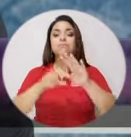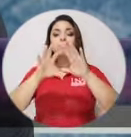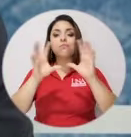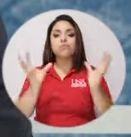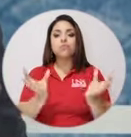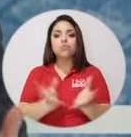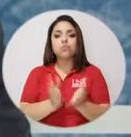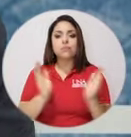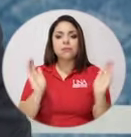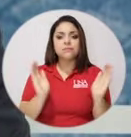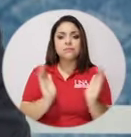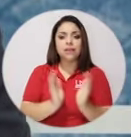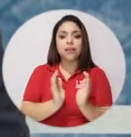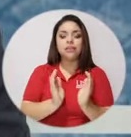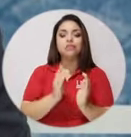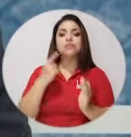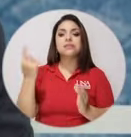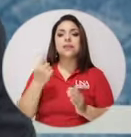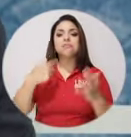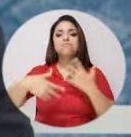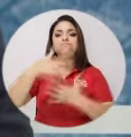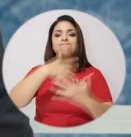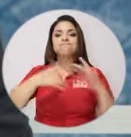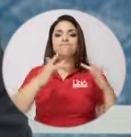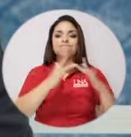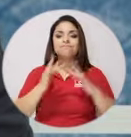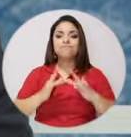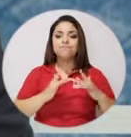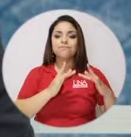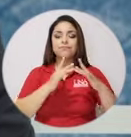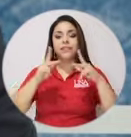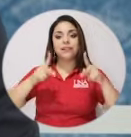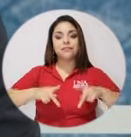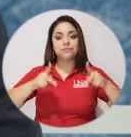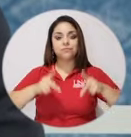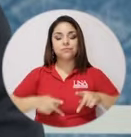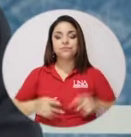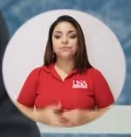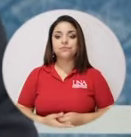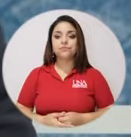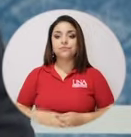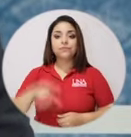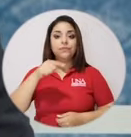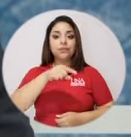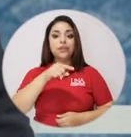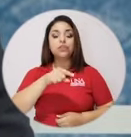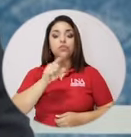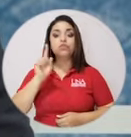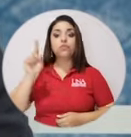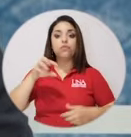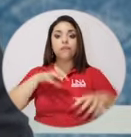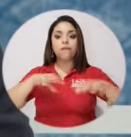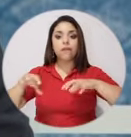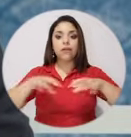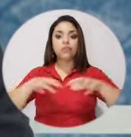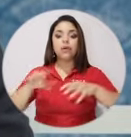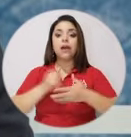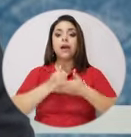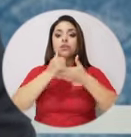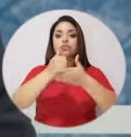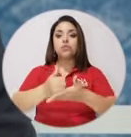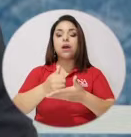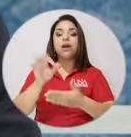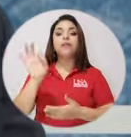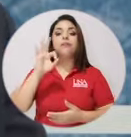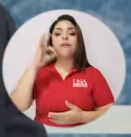en términos de la interconectividad entre las personas. Eso es un factor que sin duda también ha contribuido a la